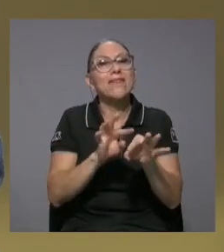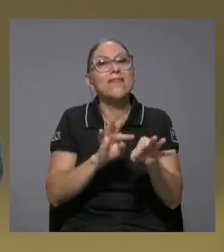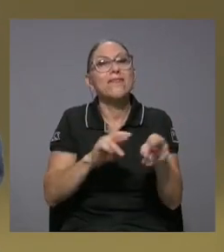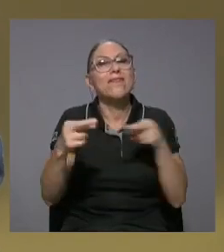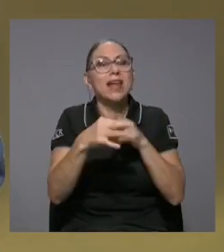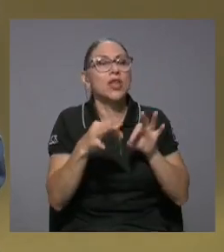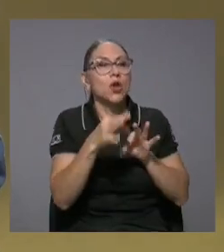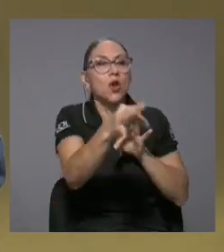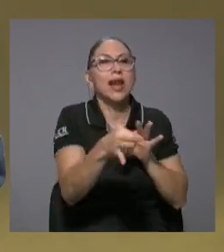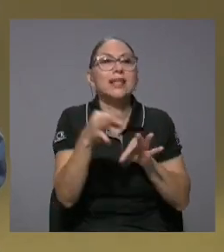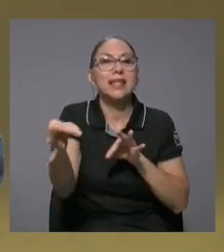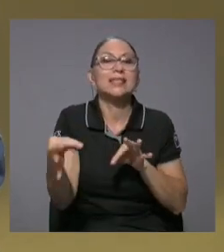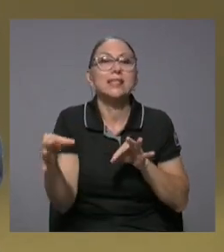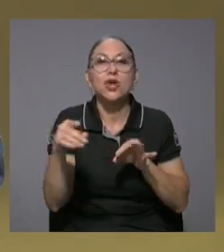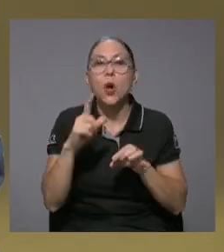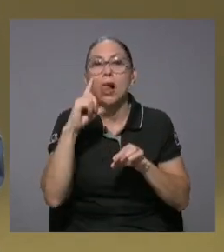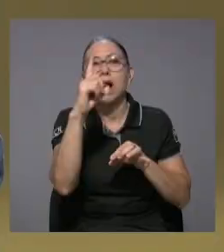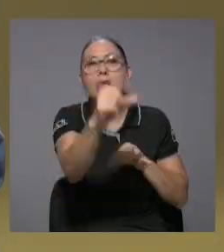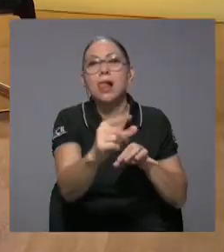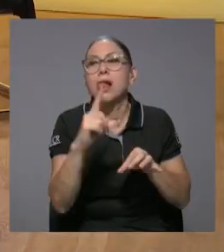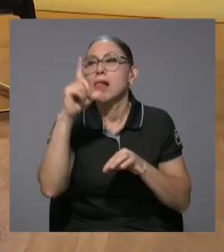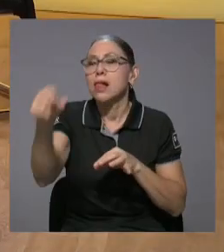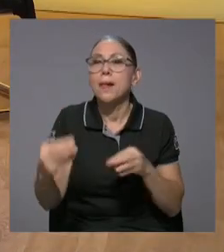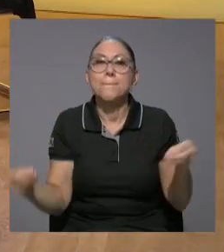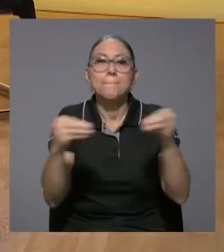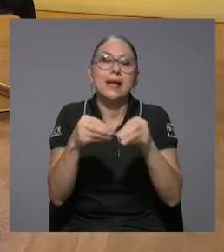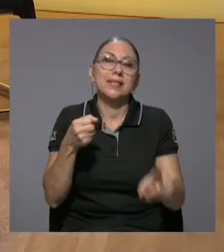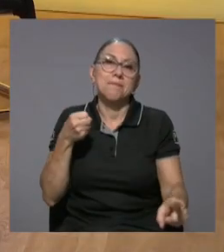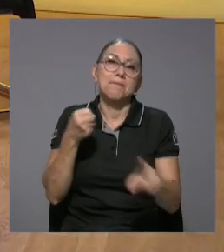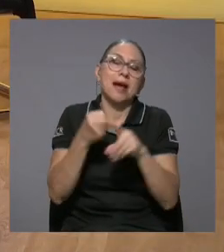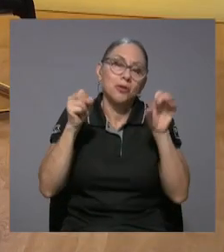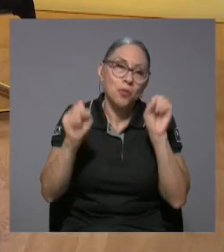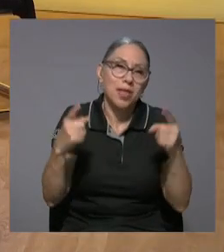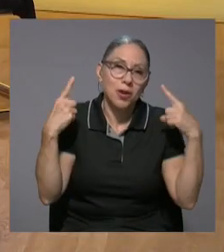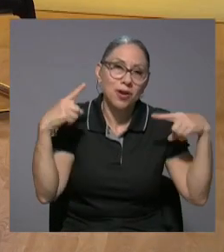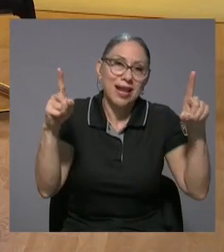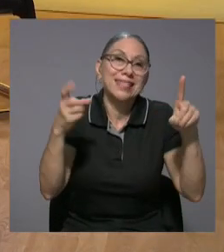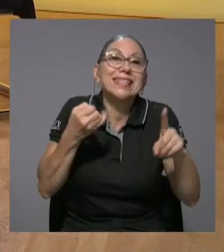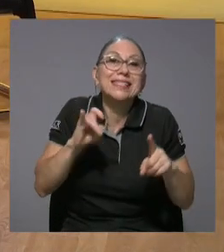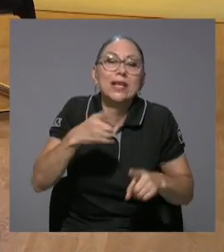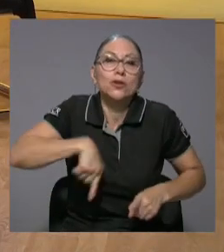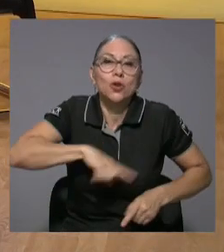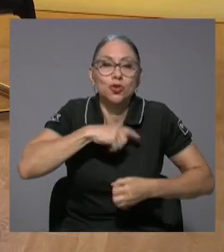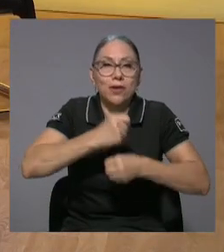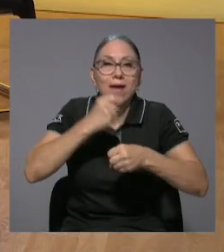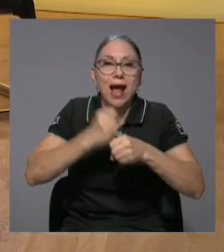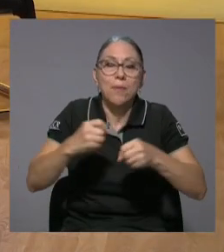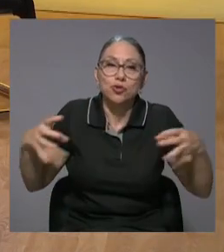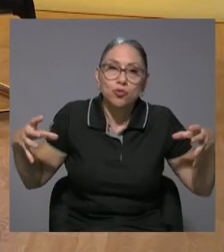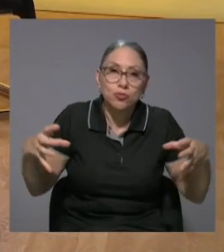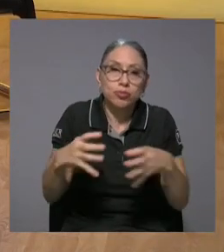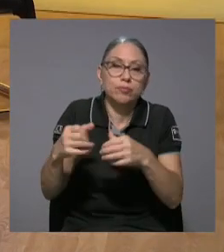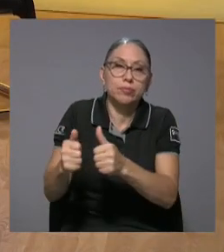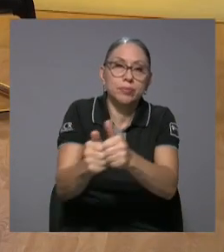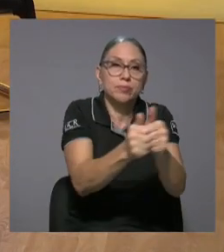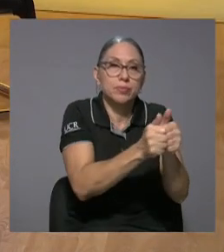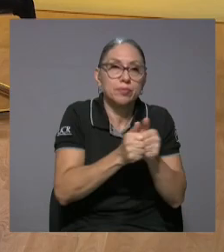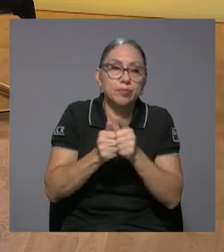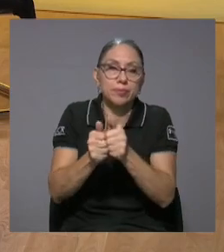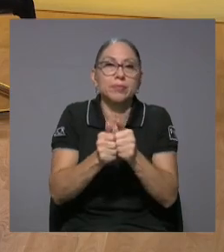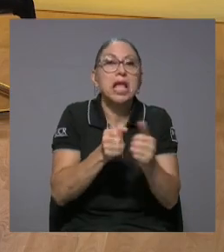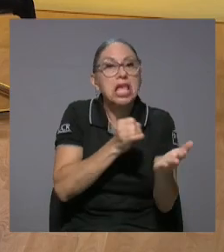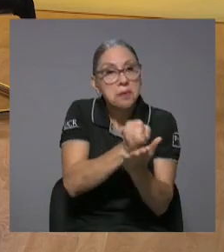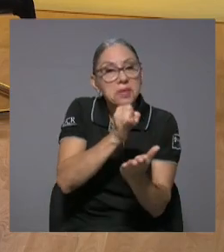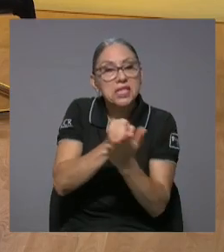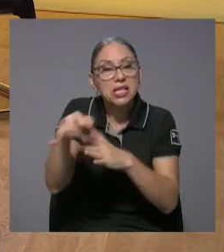más impacto que el que hoy se tiene, mucho más, si trabajáramos en conjunto como sistema. Igual en las áreas de investigación y de acción social,